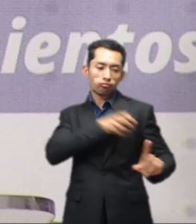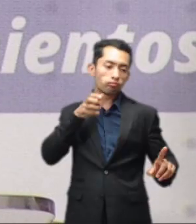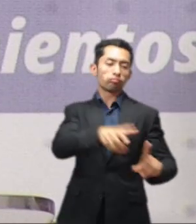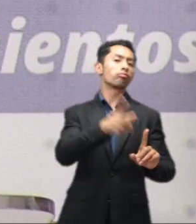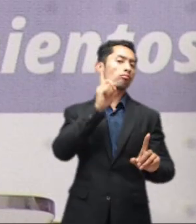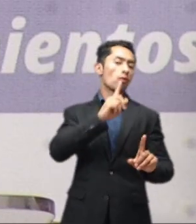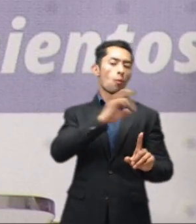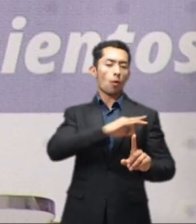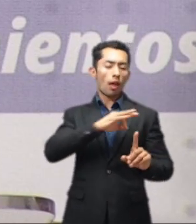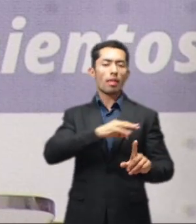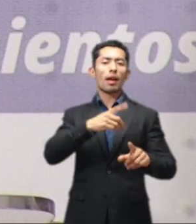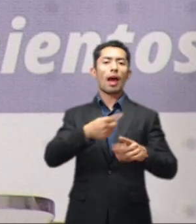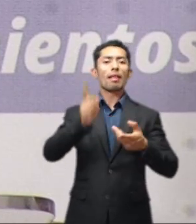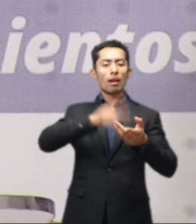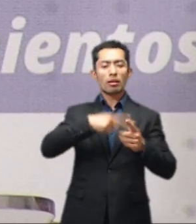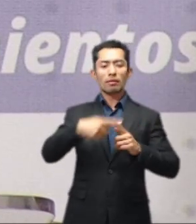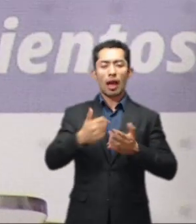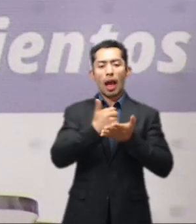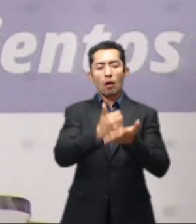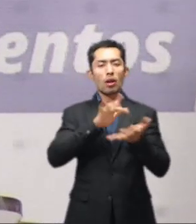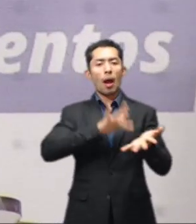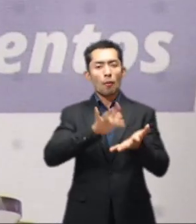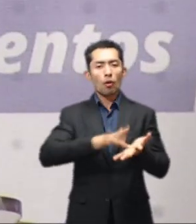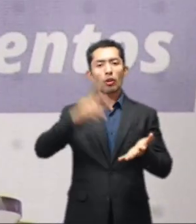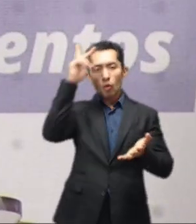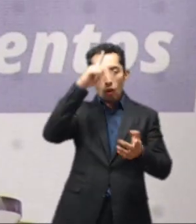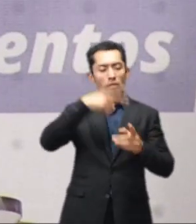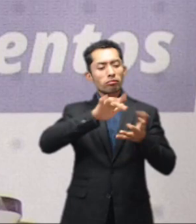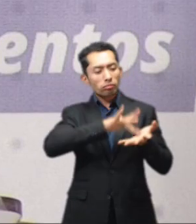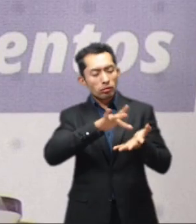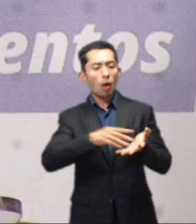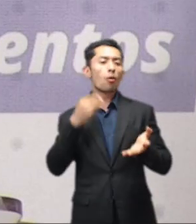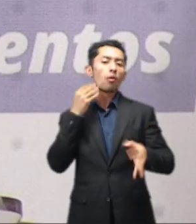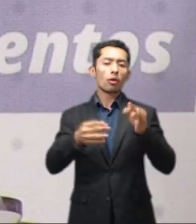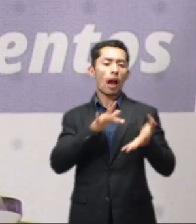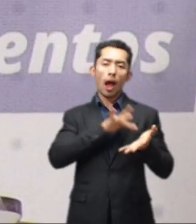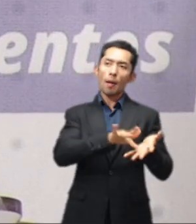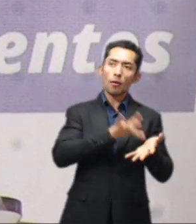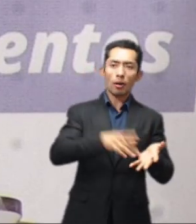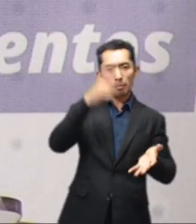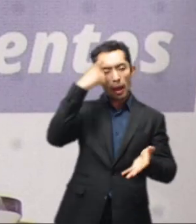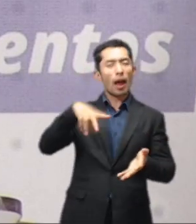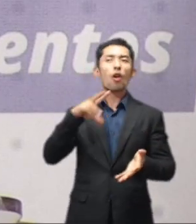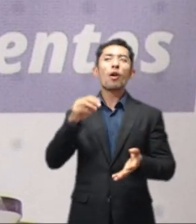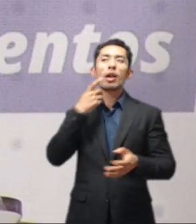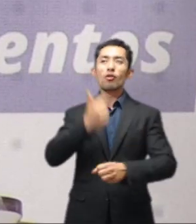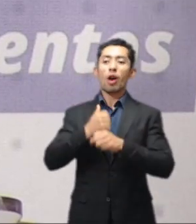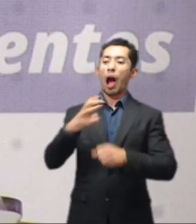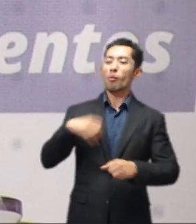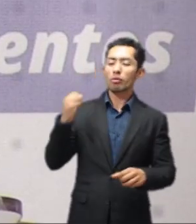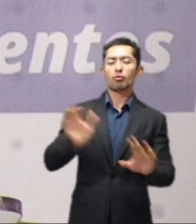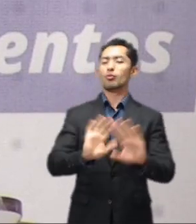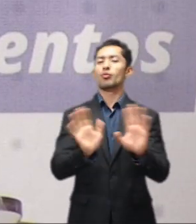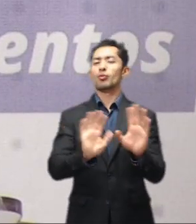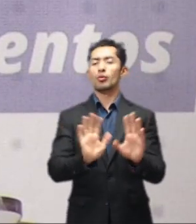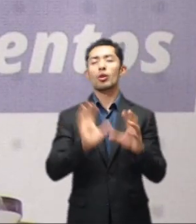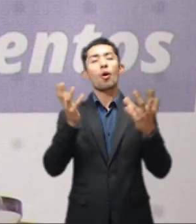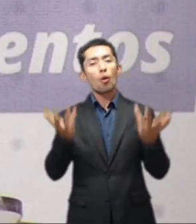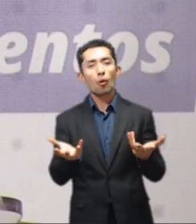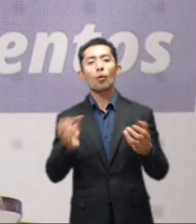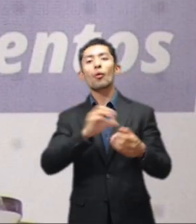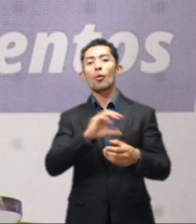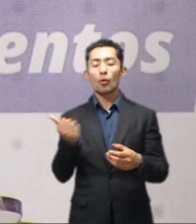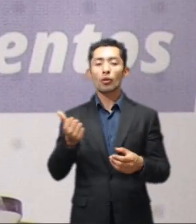que hacerles llegar herramientas psicológicas y legales para que no sufran este tipo de abusos en cuanto a la